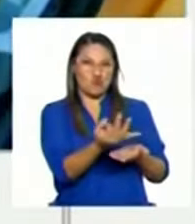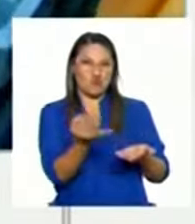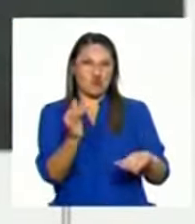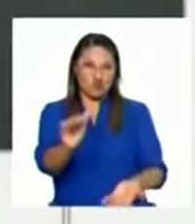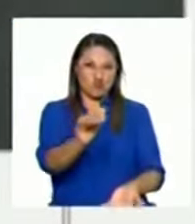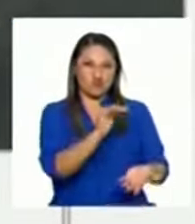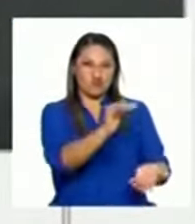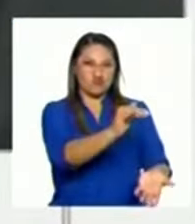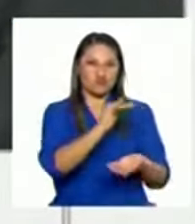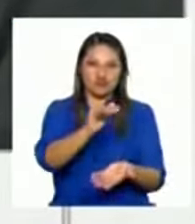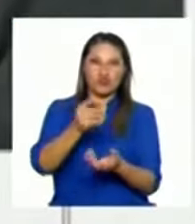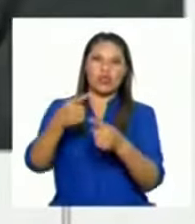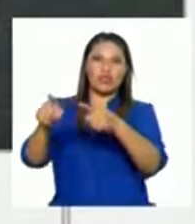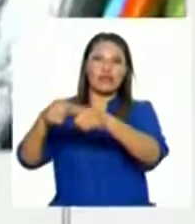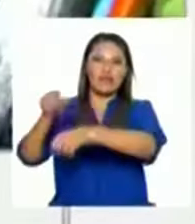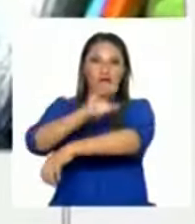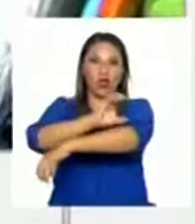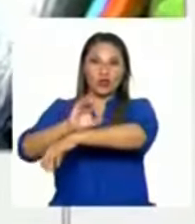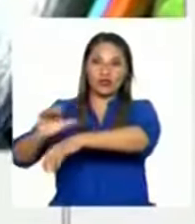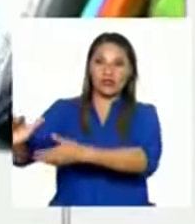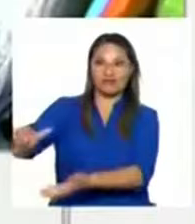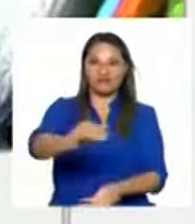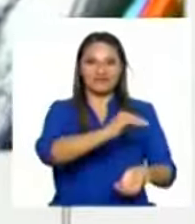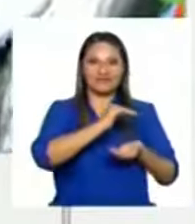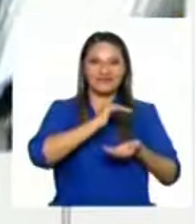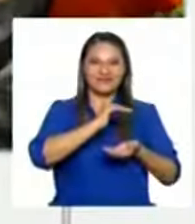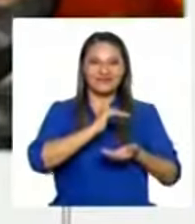de varias zonas costeras del país.